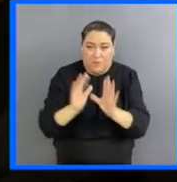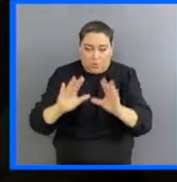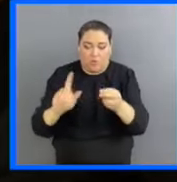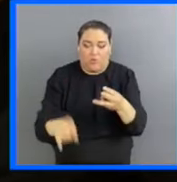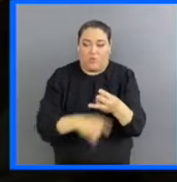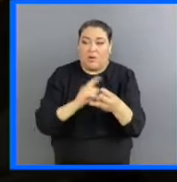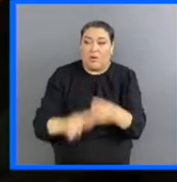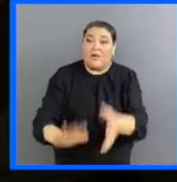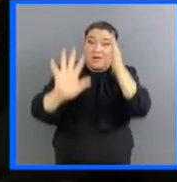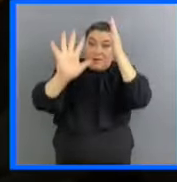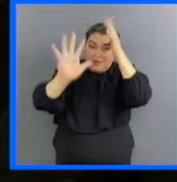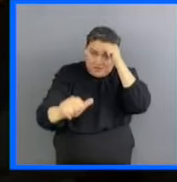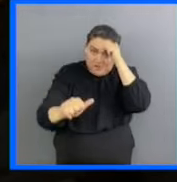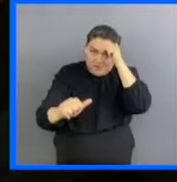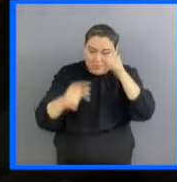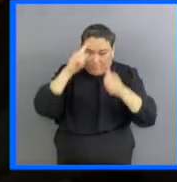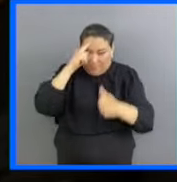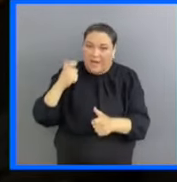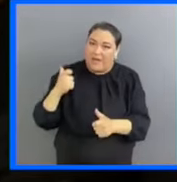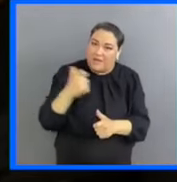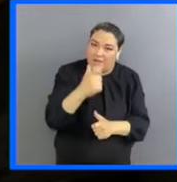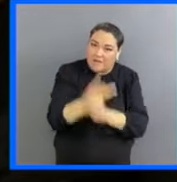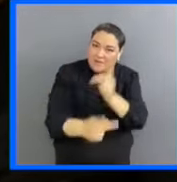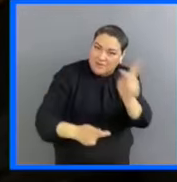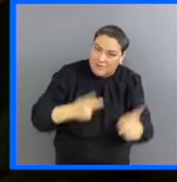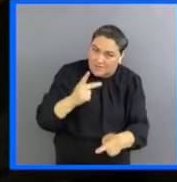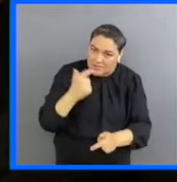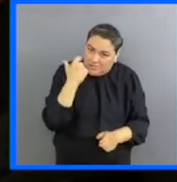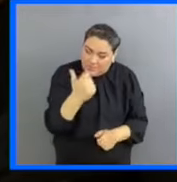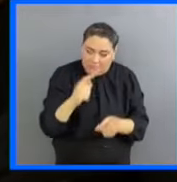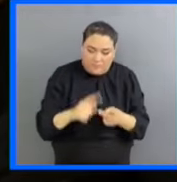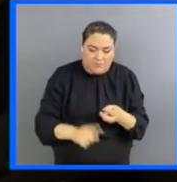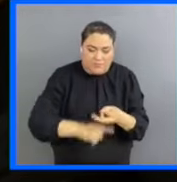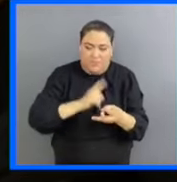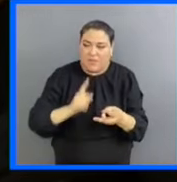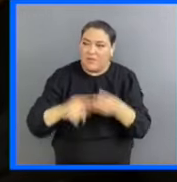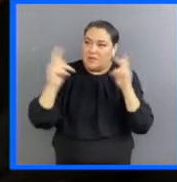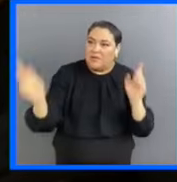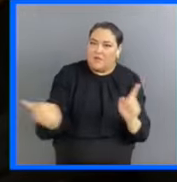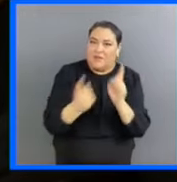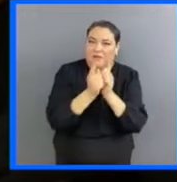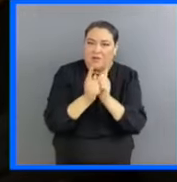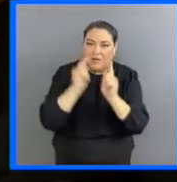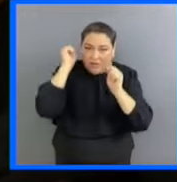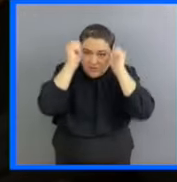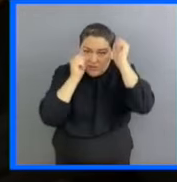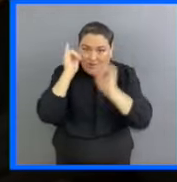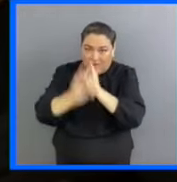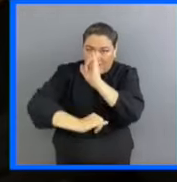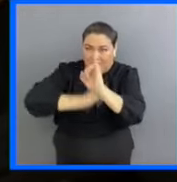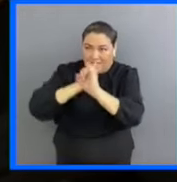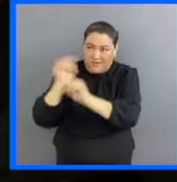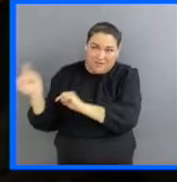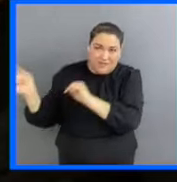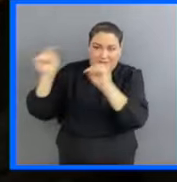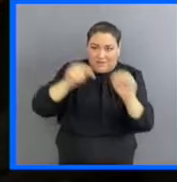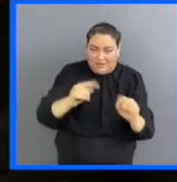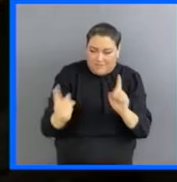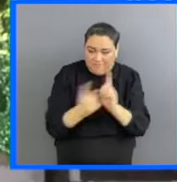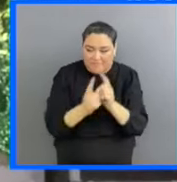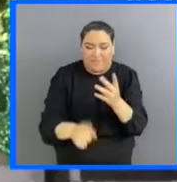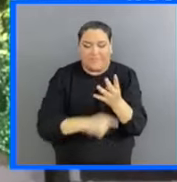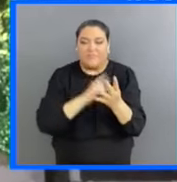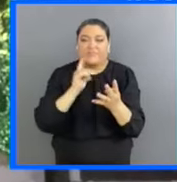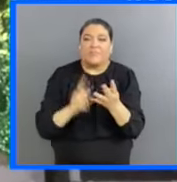a financiamientos, la atención a turistas internacionales y el cumplimiento